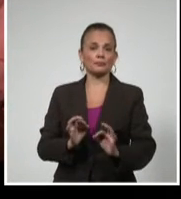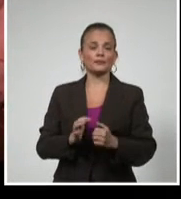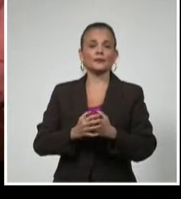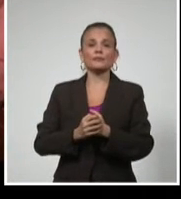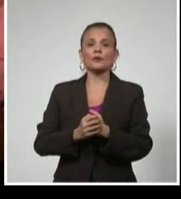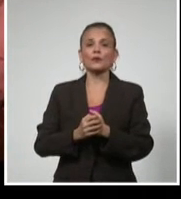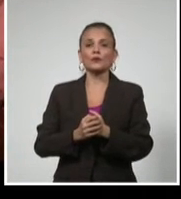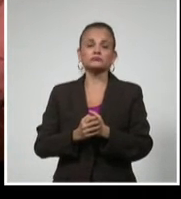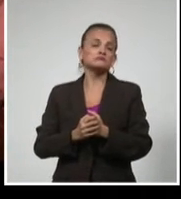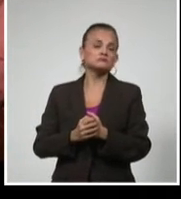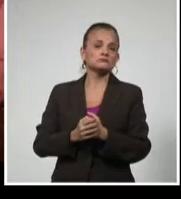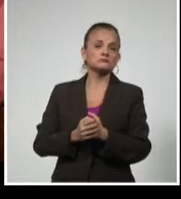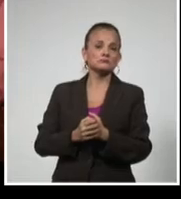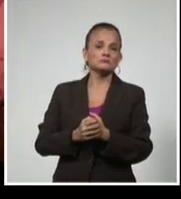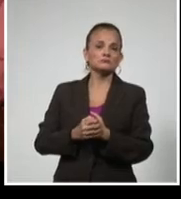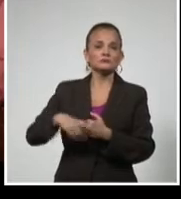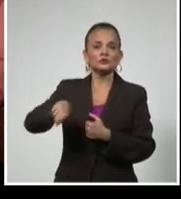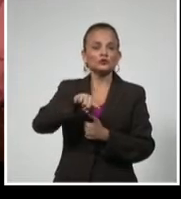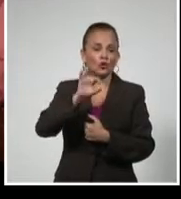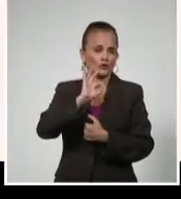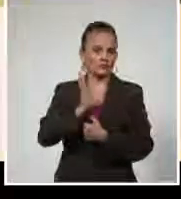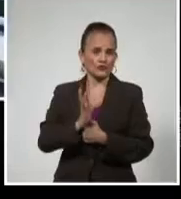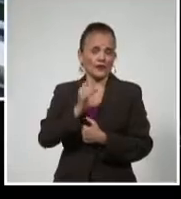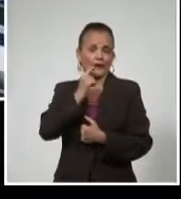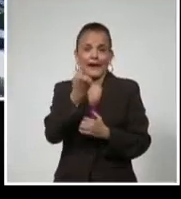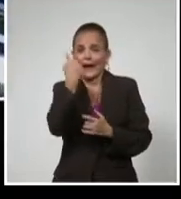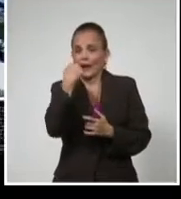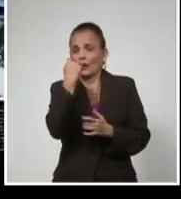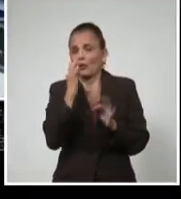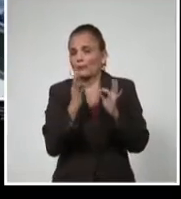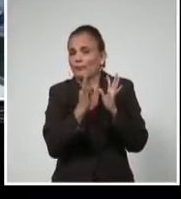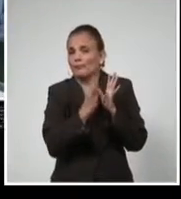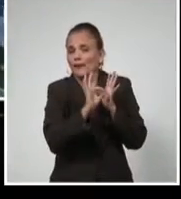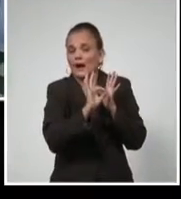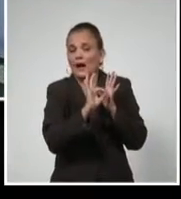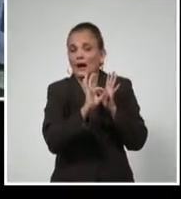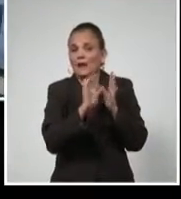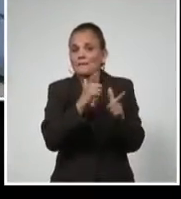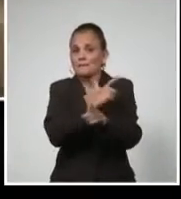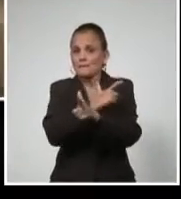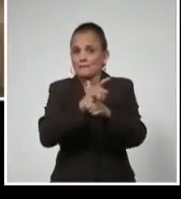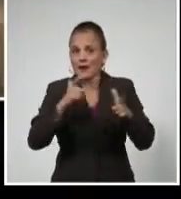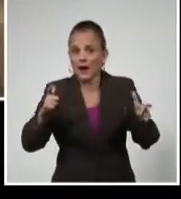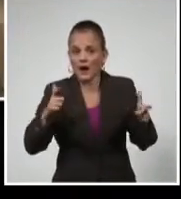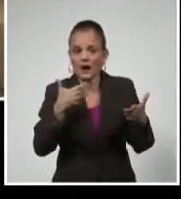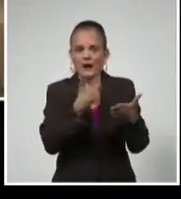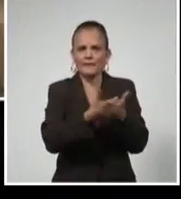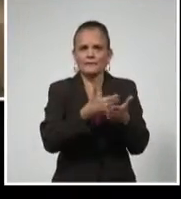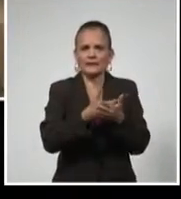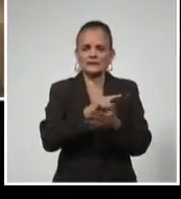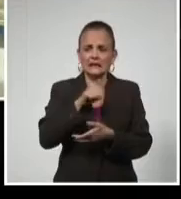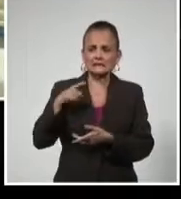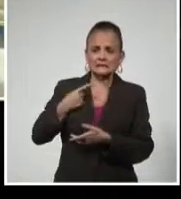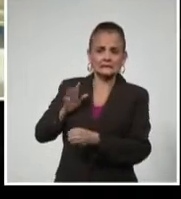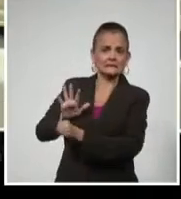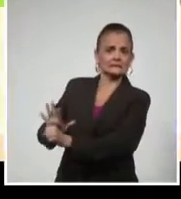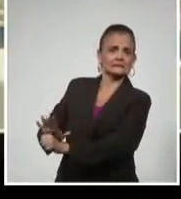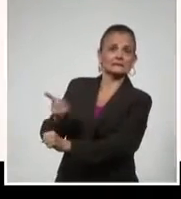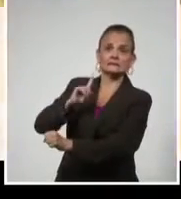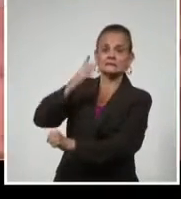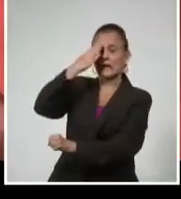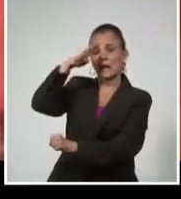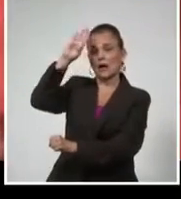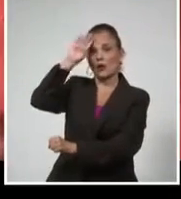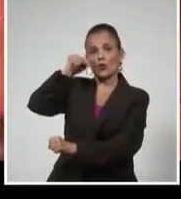evidentemente convertirse en un elemento para que muchas empresas no tengan en cuenta a Cuba como un posible socio